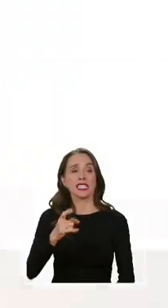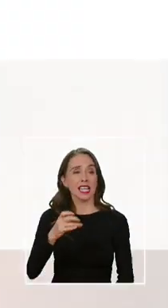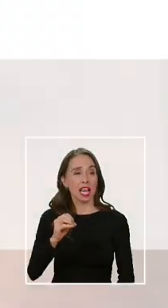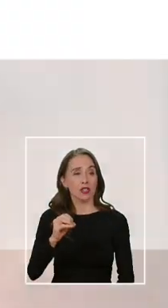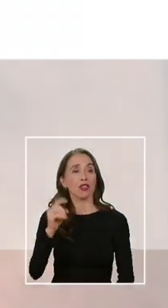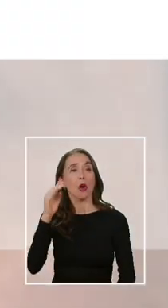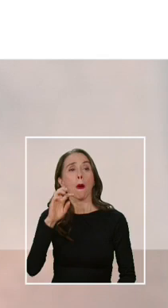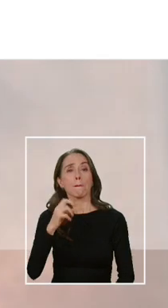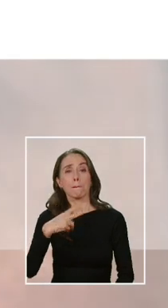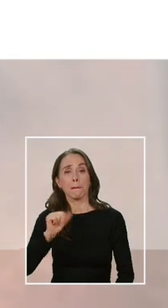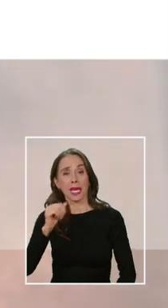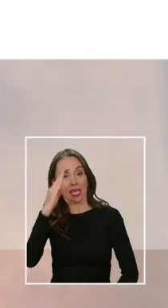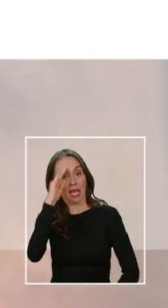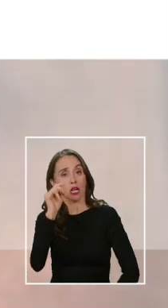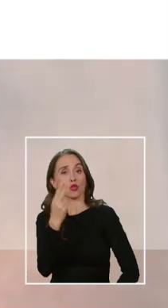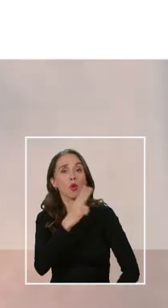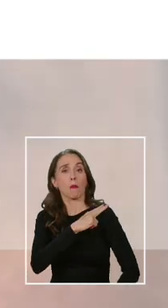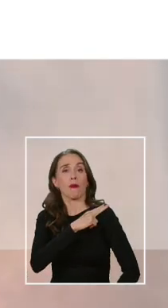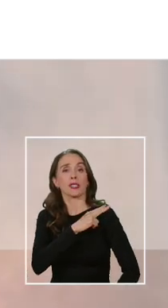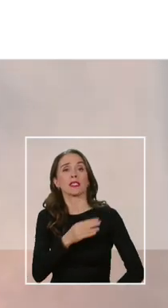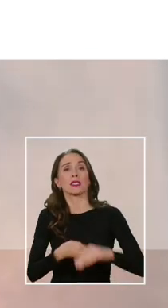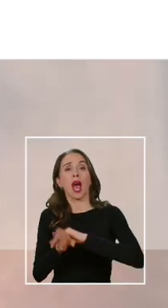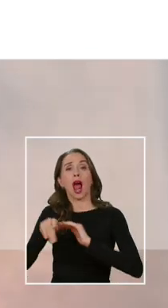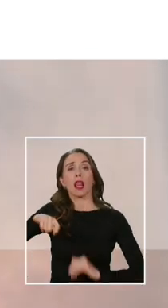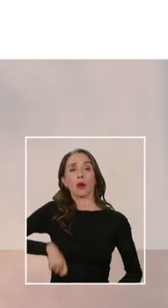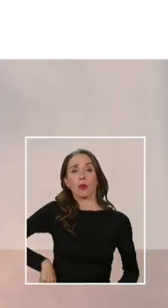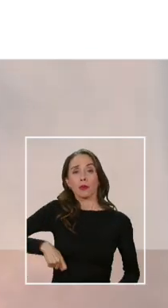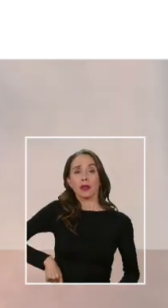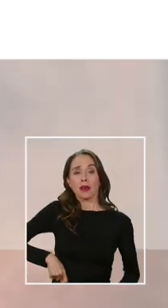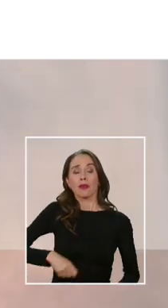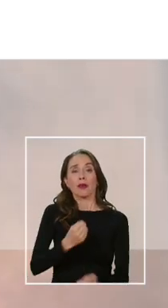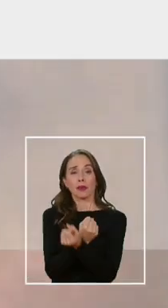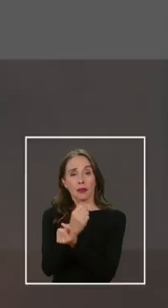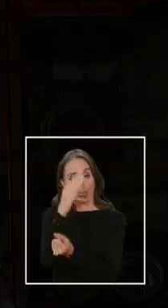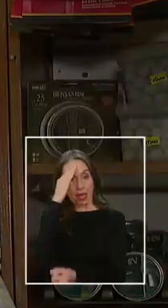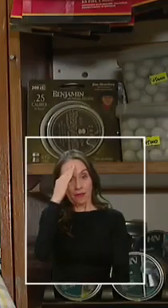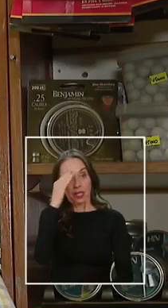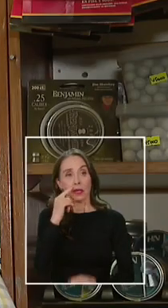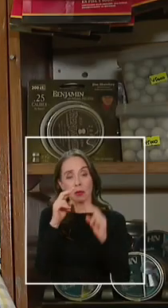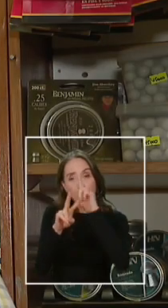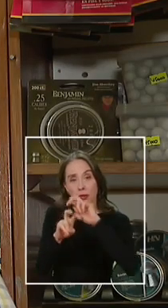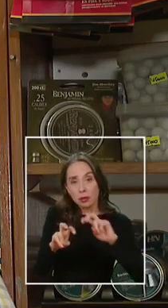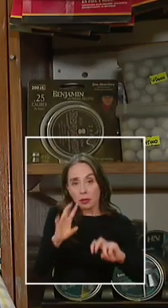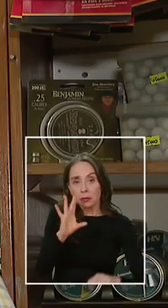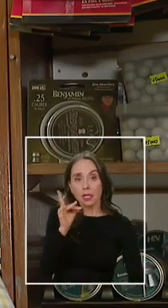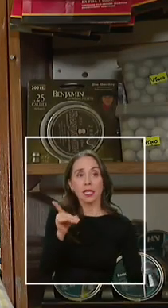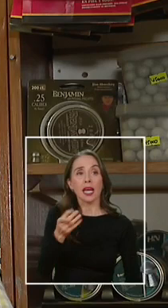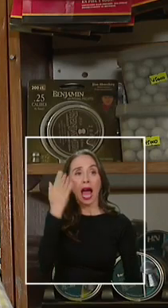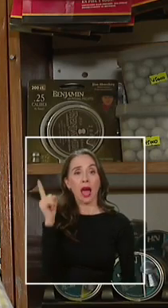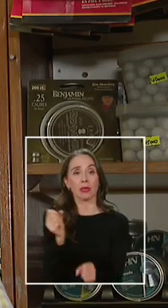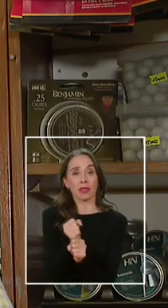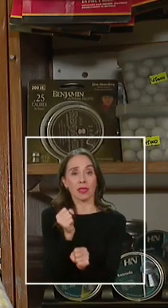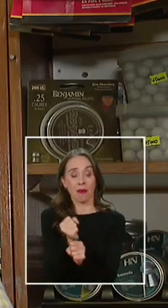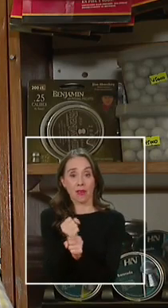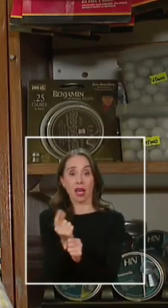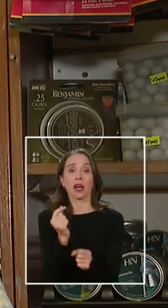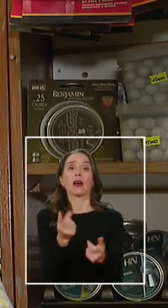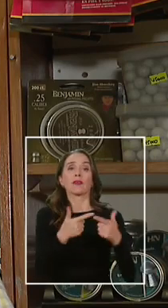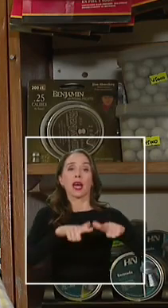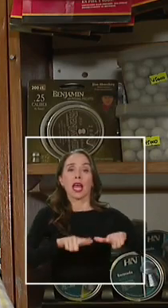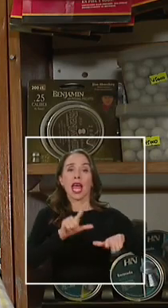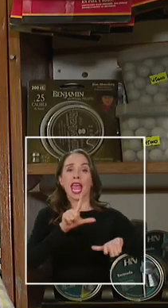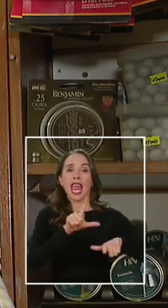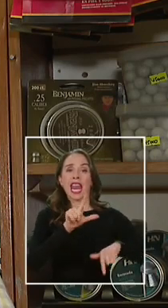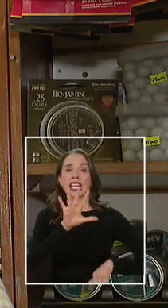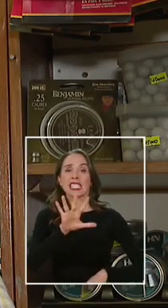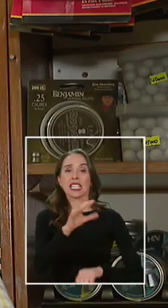un suboficial en retiro de Carabineros. Pudimos averiguar que pertenecía, cuando era activo, en el departamento L5